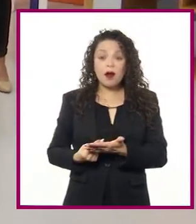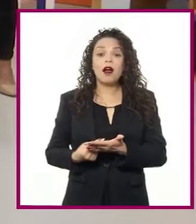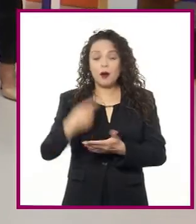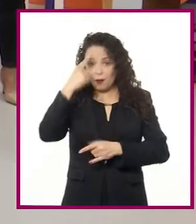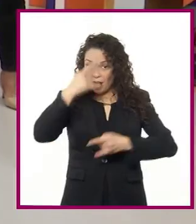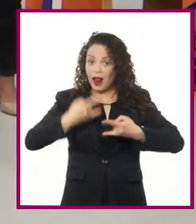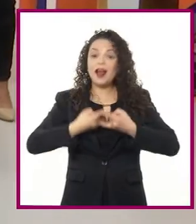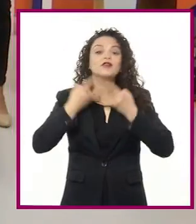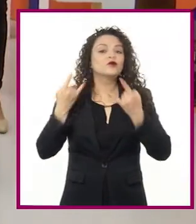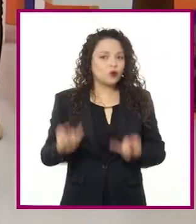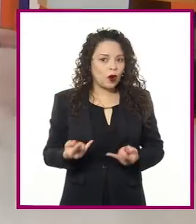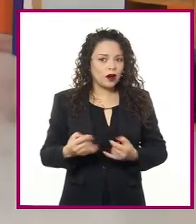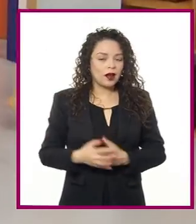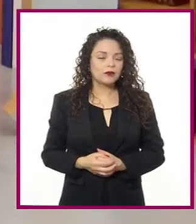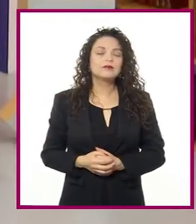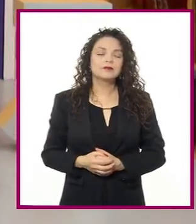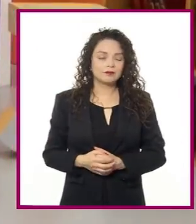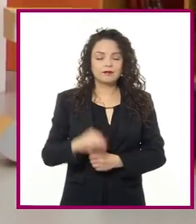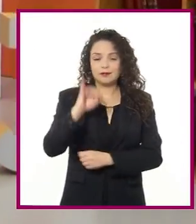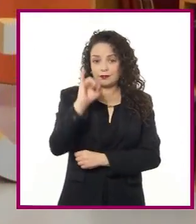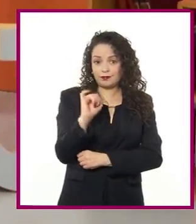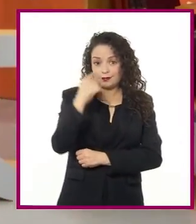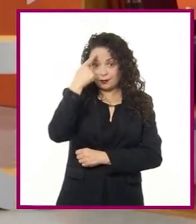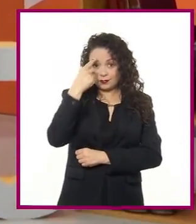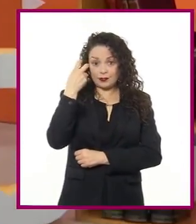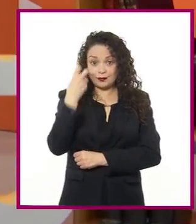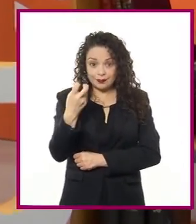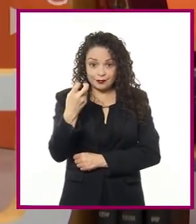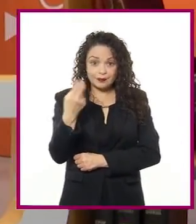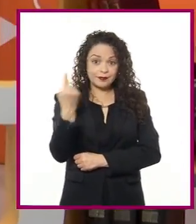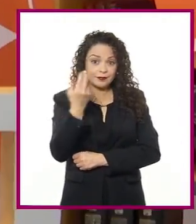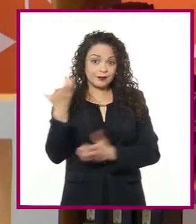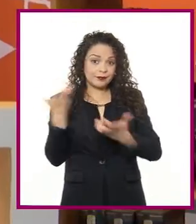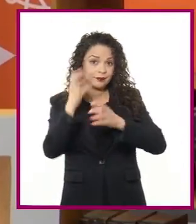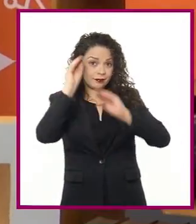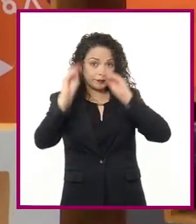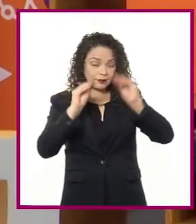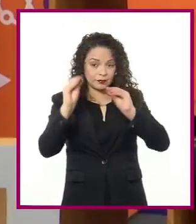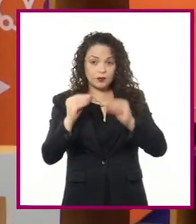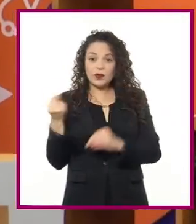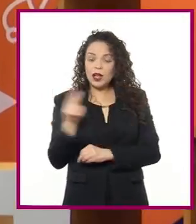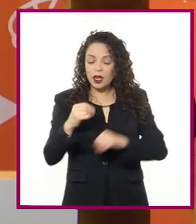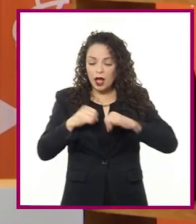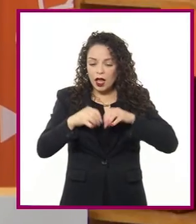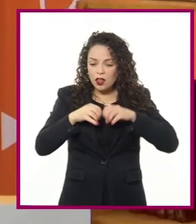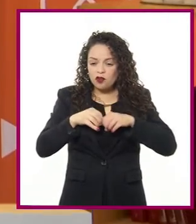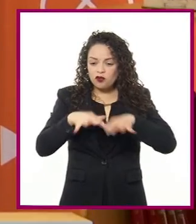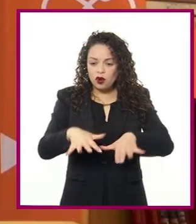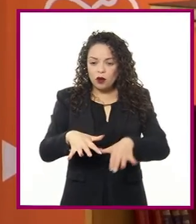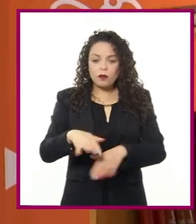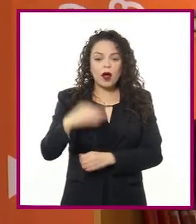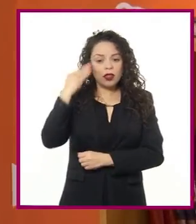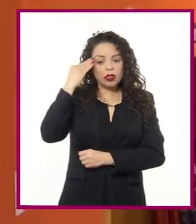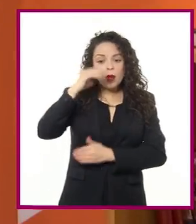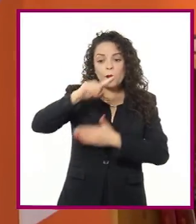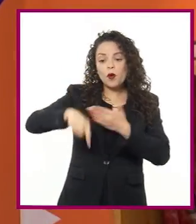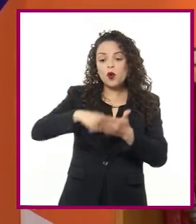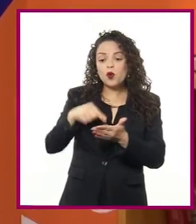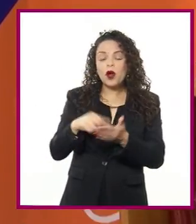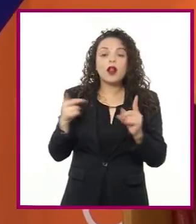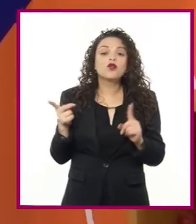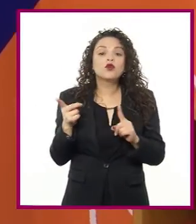Así es. Para crear el escenario necesitamos información acerca del tiempo y lugar donde ocurren